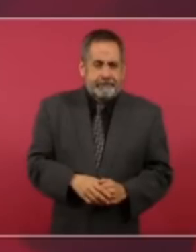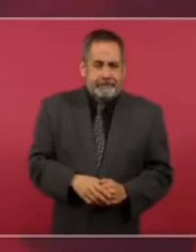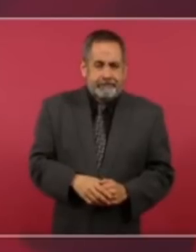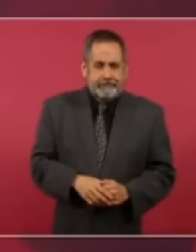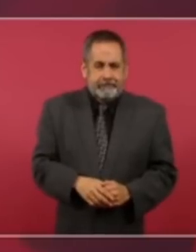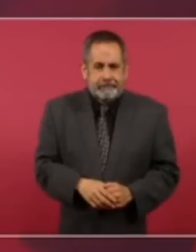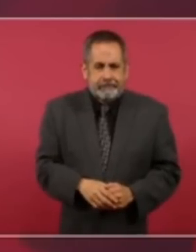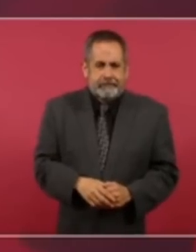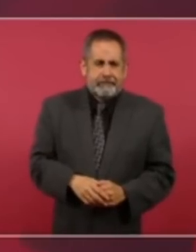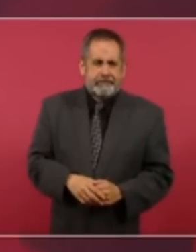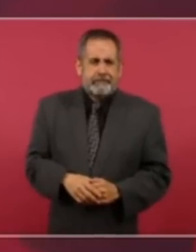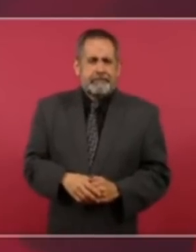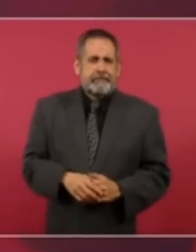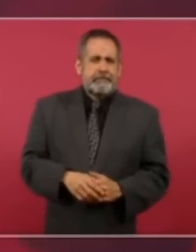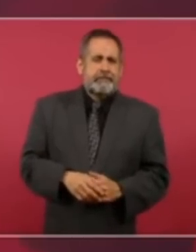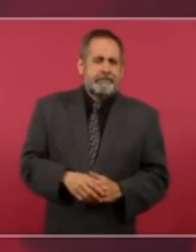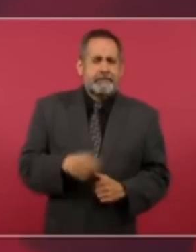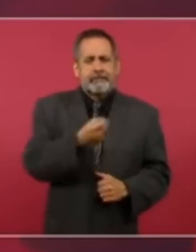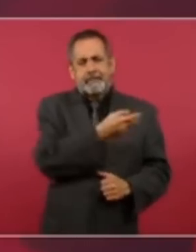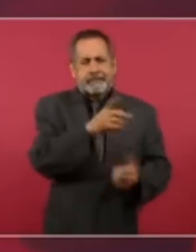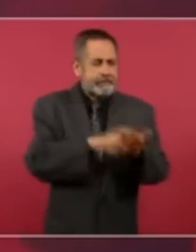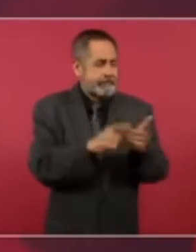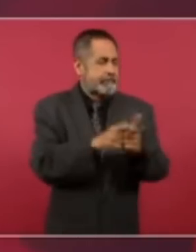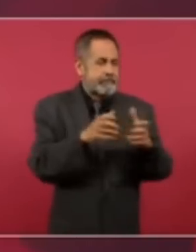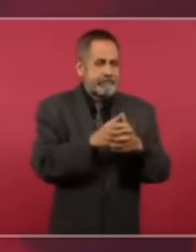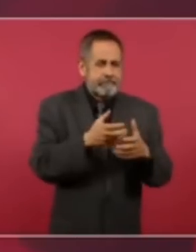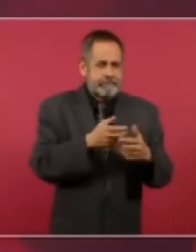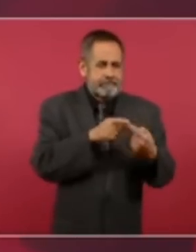que hay como arroz, los candidatos del bloque conservador.